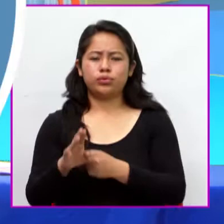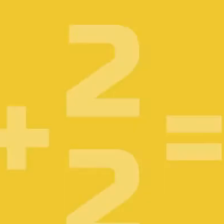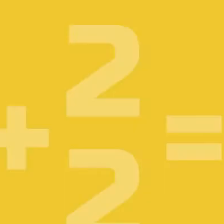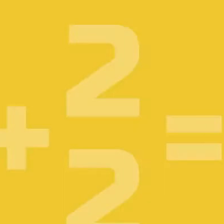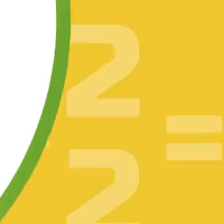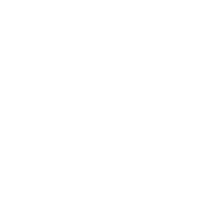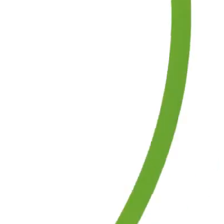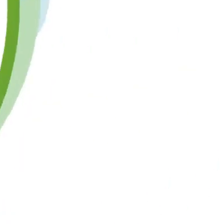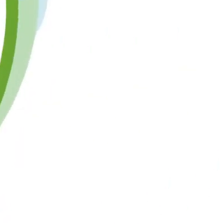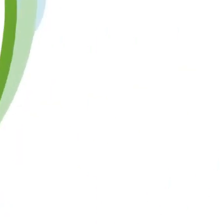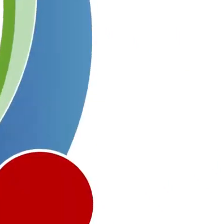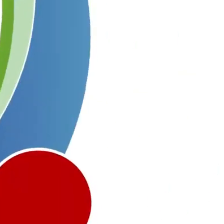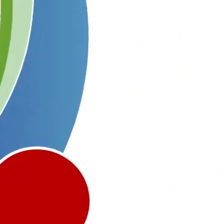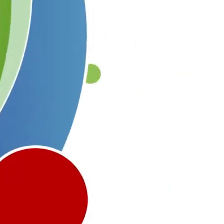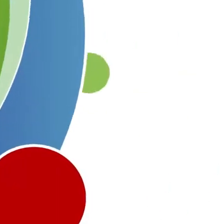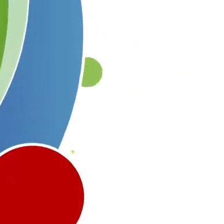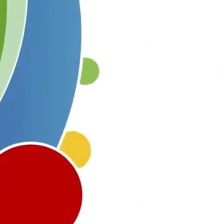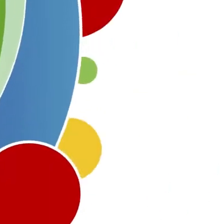¡Comencemos!